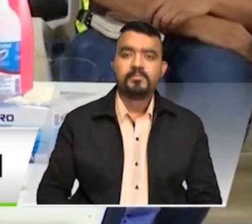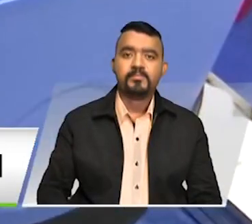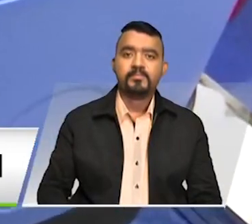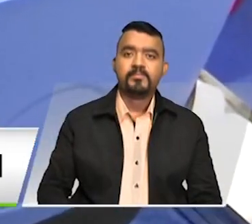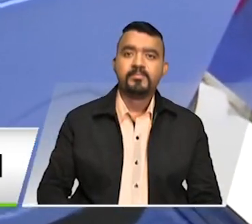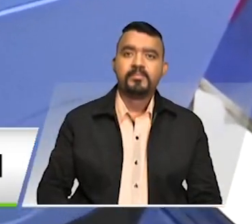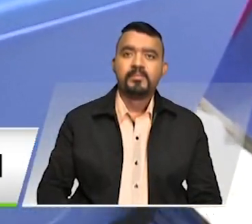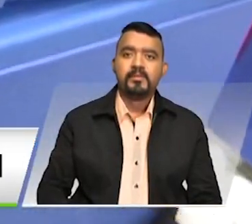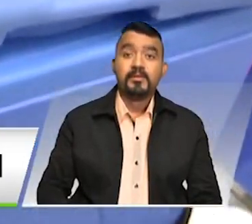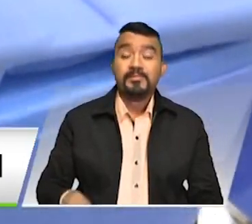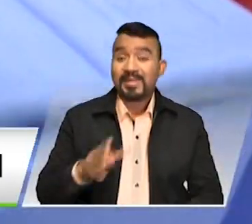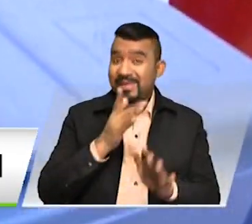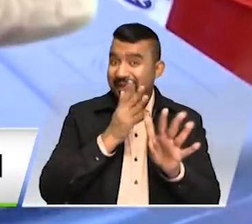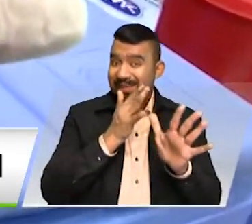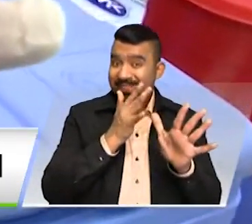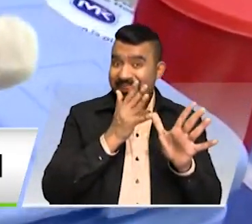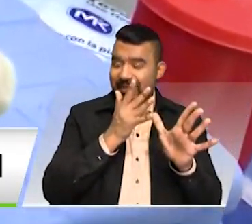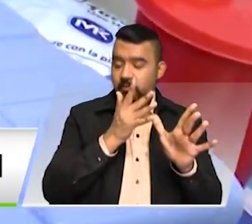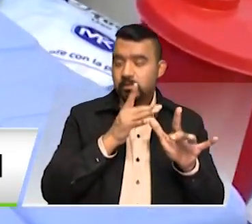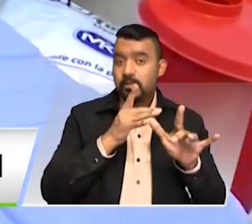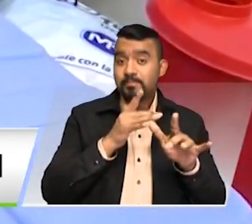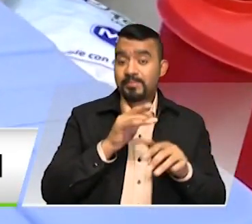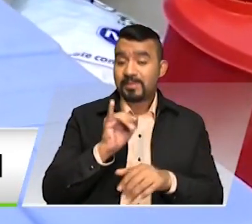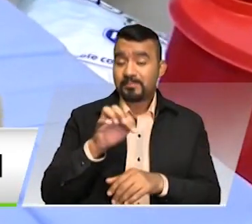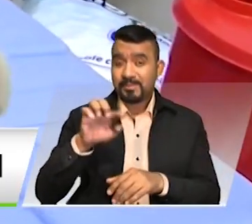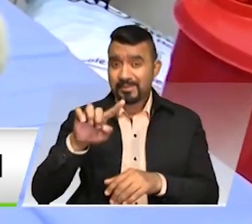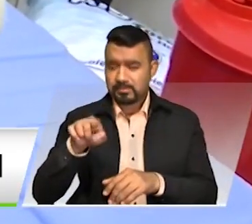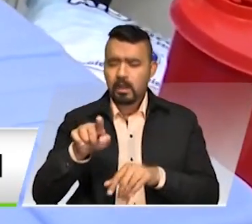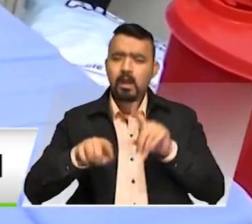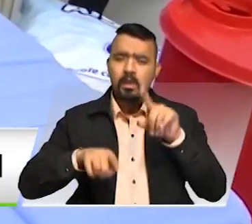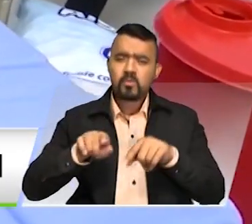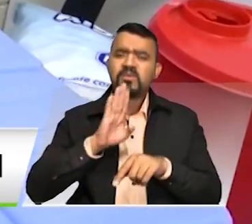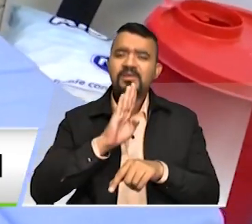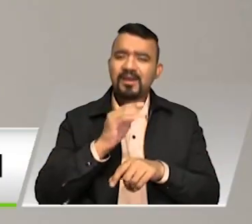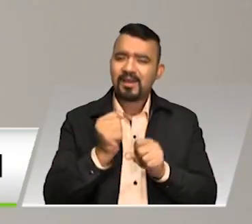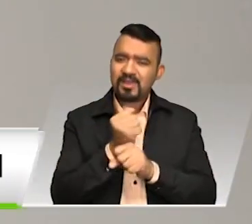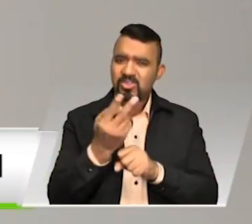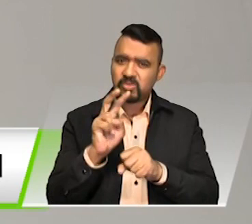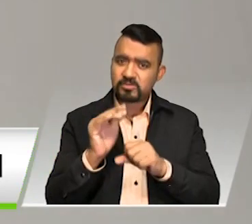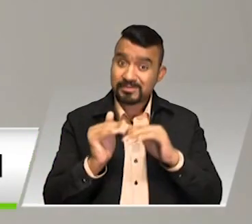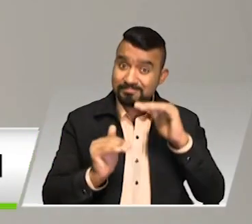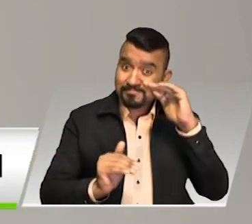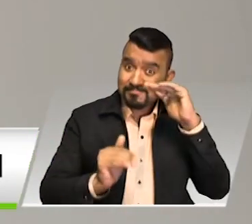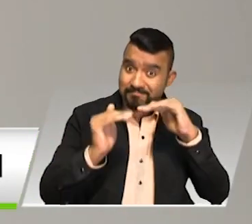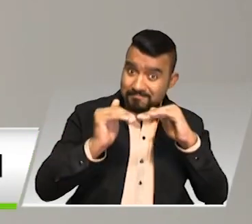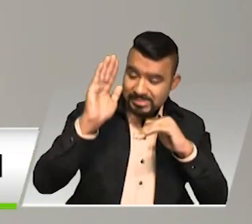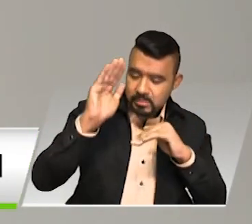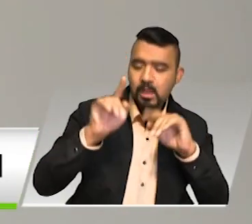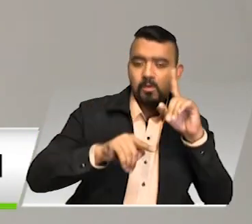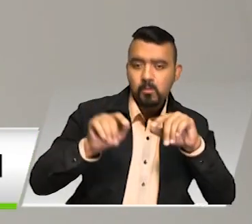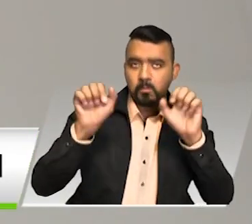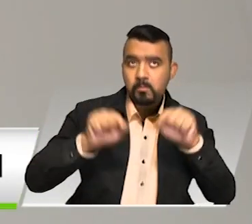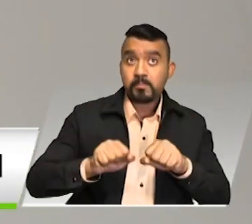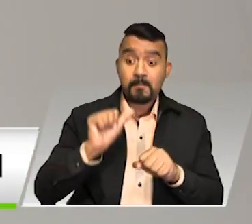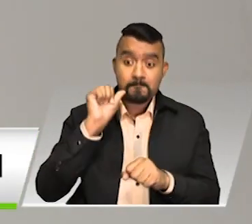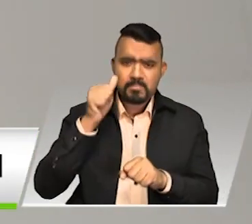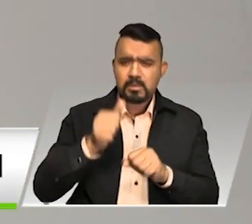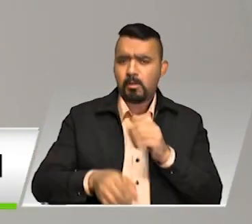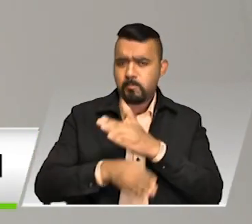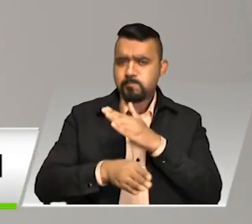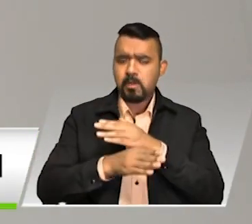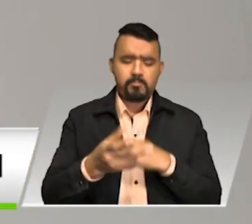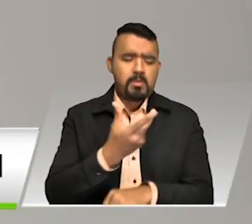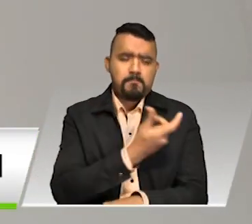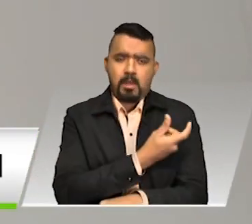IPS continuarán con el proceso de vacunación para los mayores de 12 años. Desde el día de mañana continuarán sus servicios la